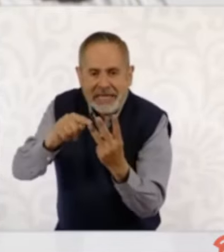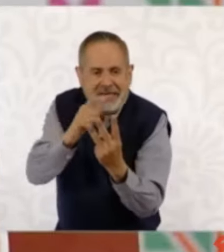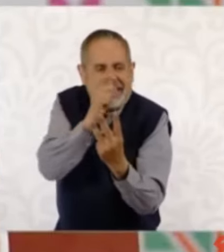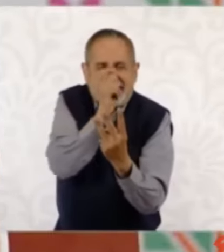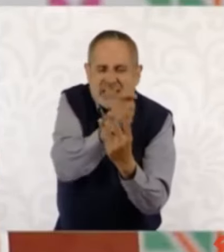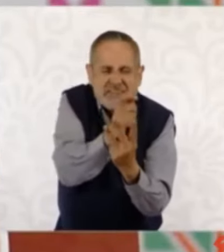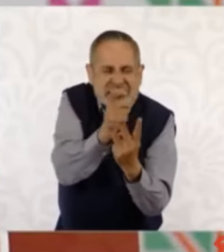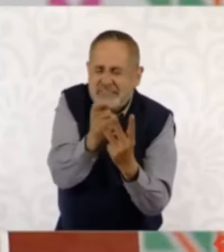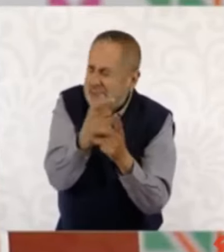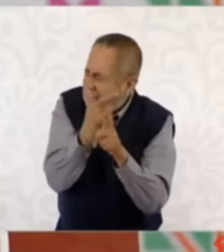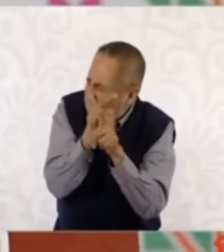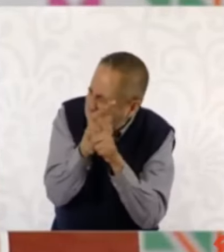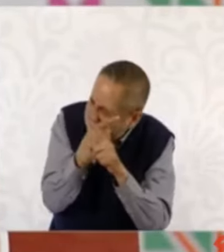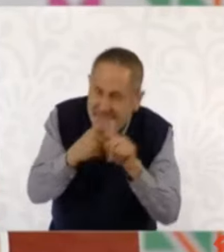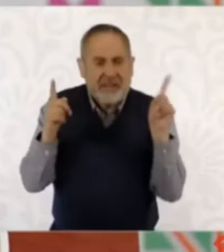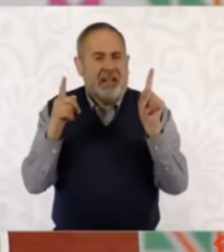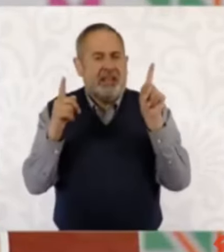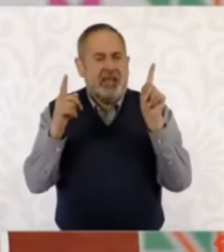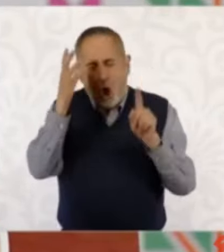completamente distinta.